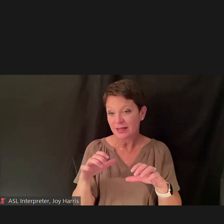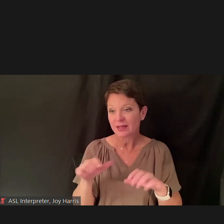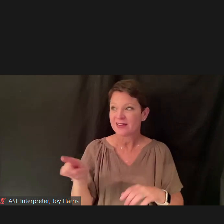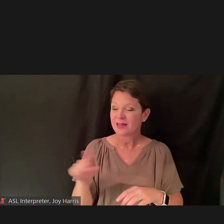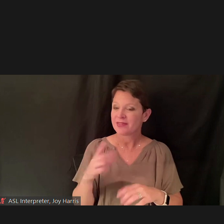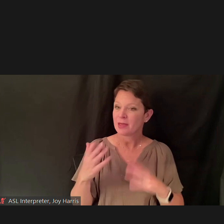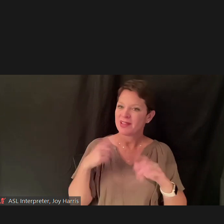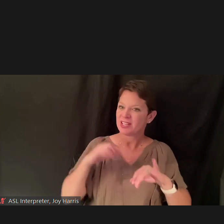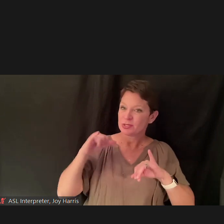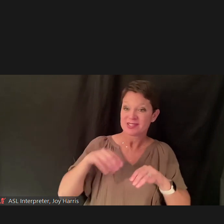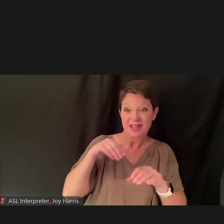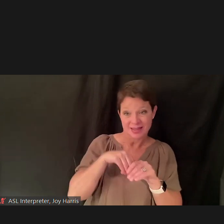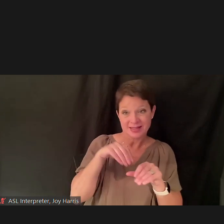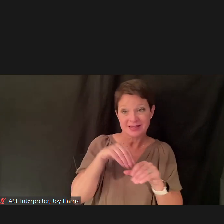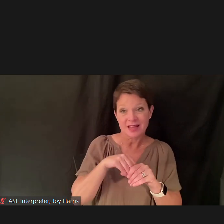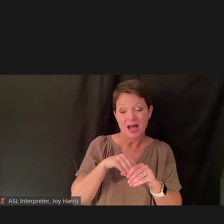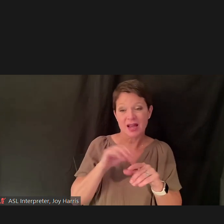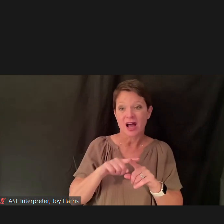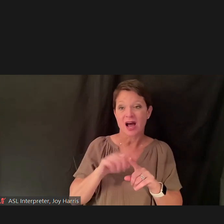un recreo.